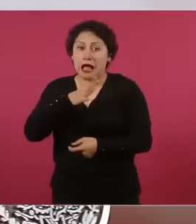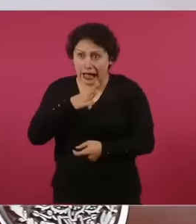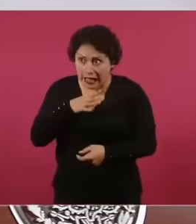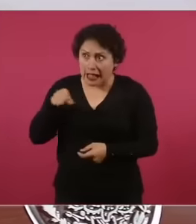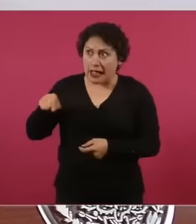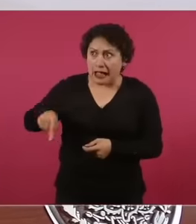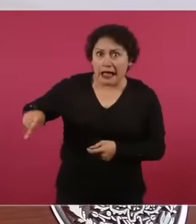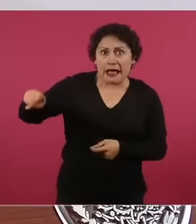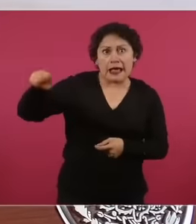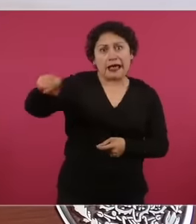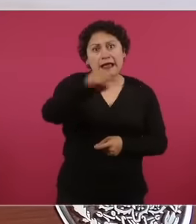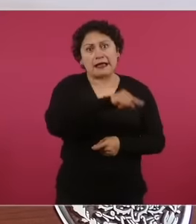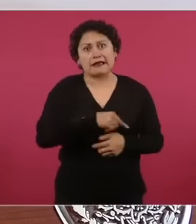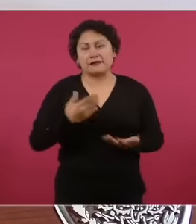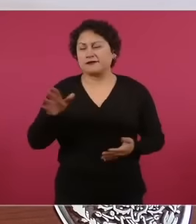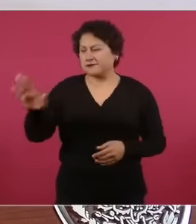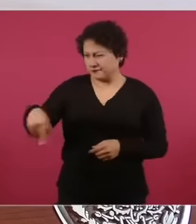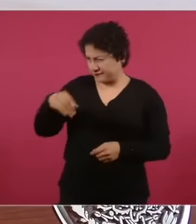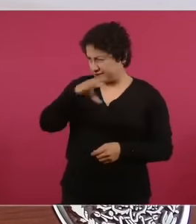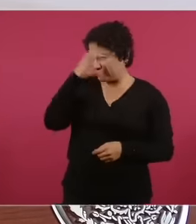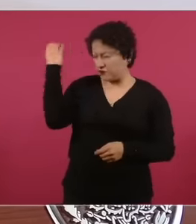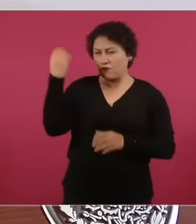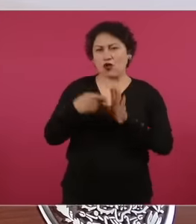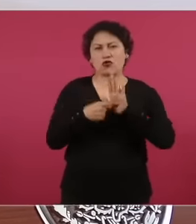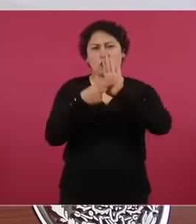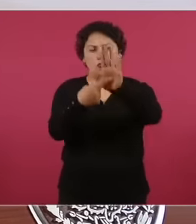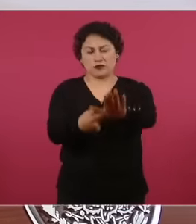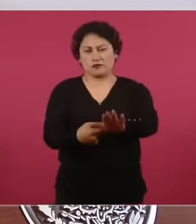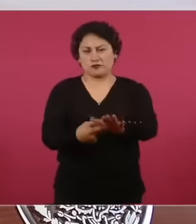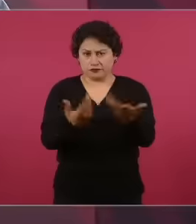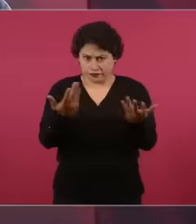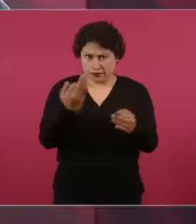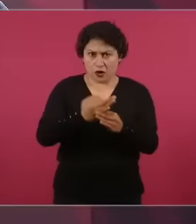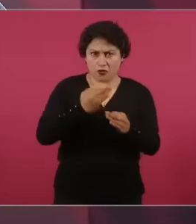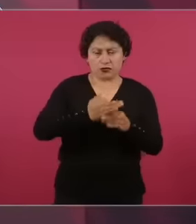fotos? Vamos a aprovechar, porque si no,